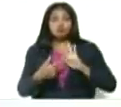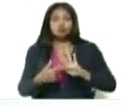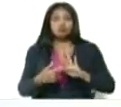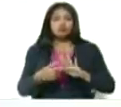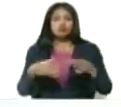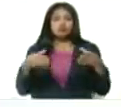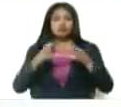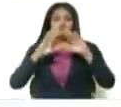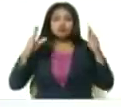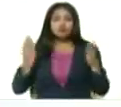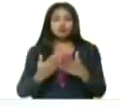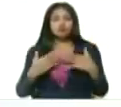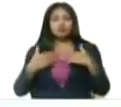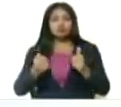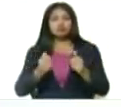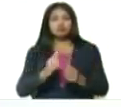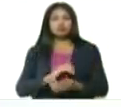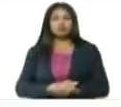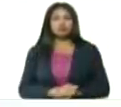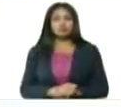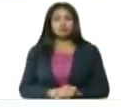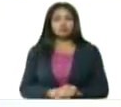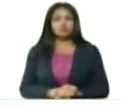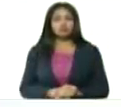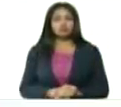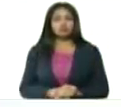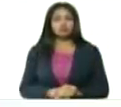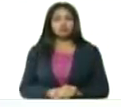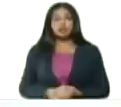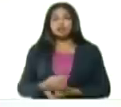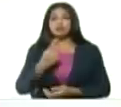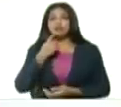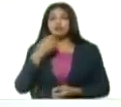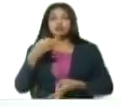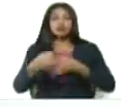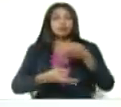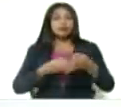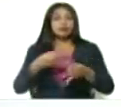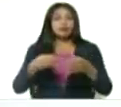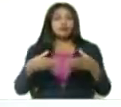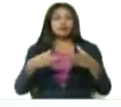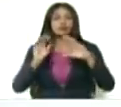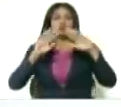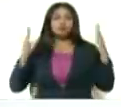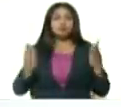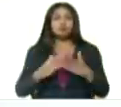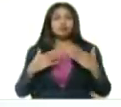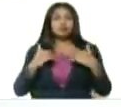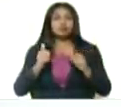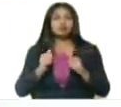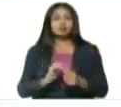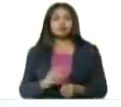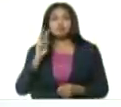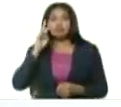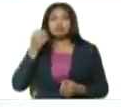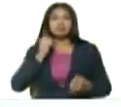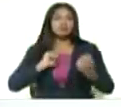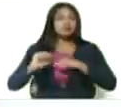Salud. Cuando estaba diciendo lo que dije de la Organización Mundial de la Salud, saliendo en defensa de la